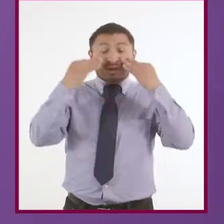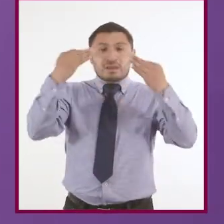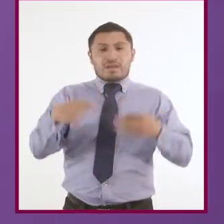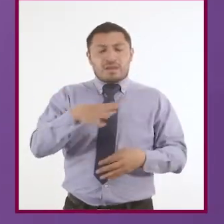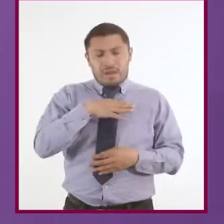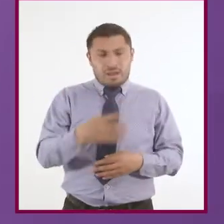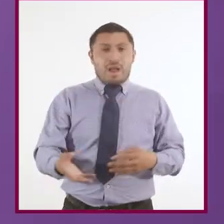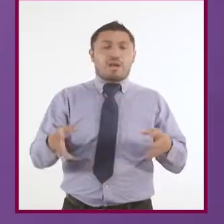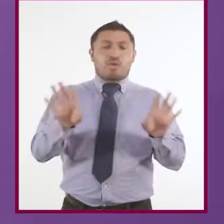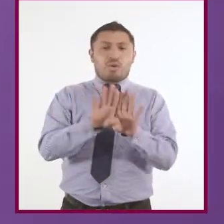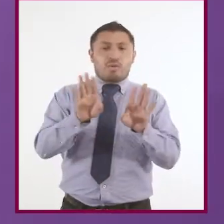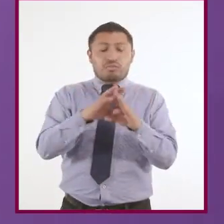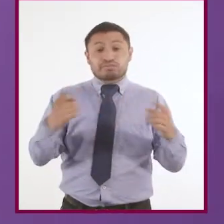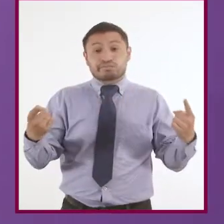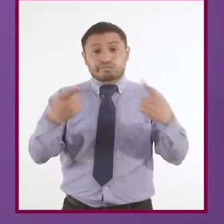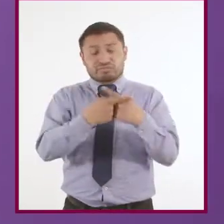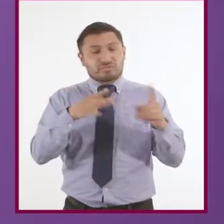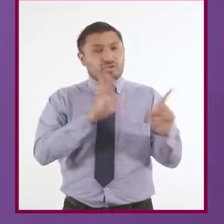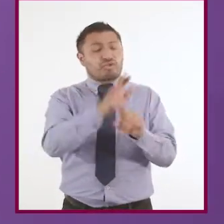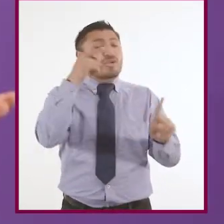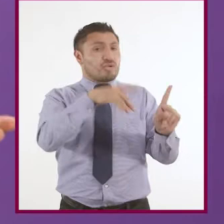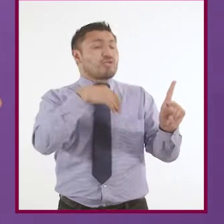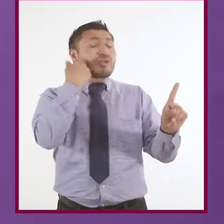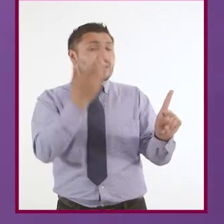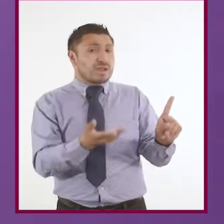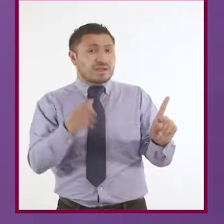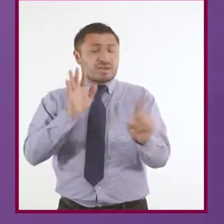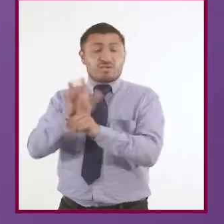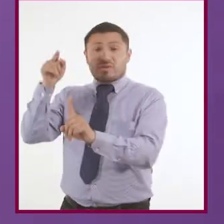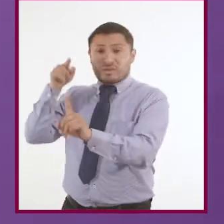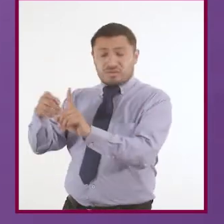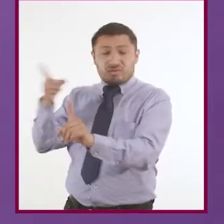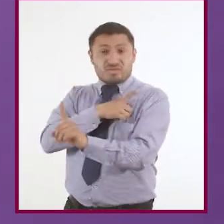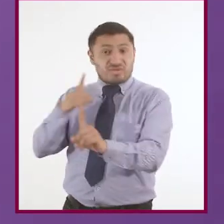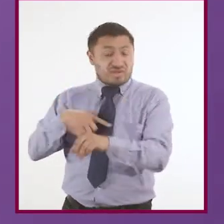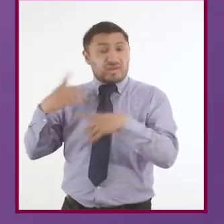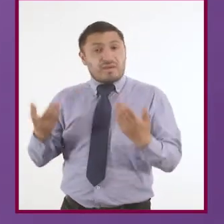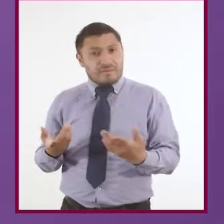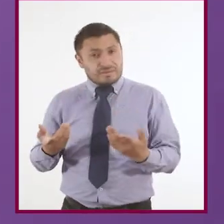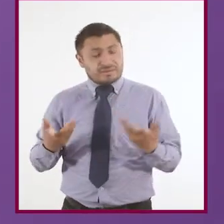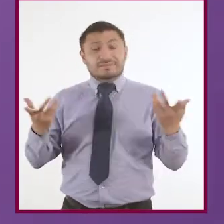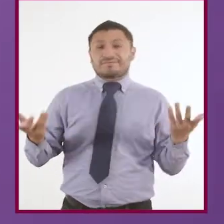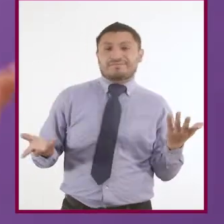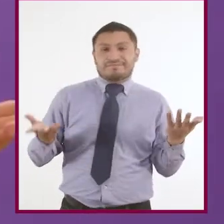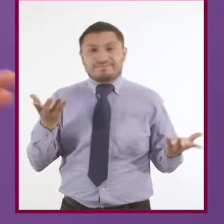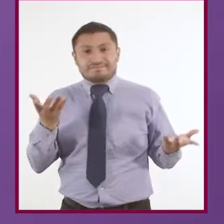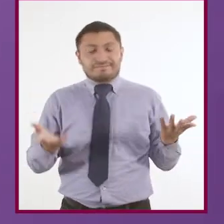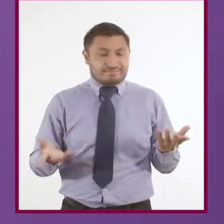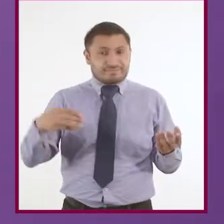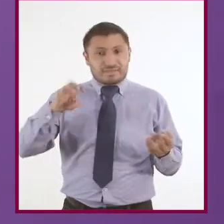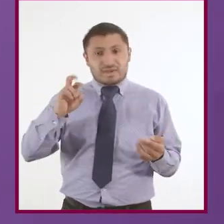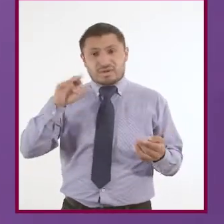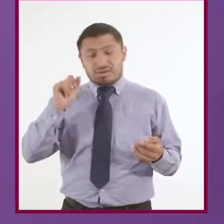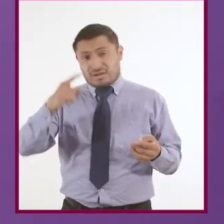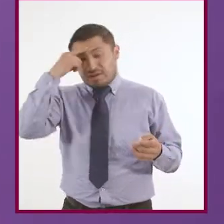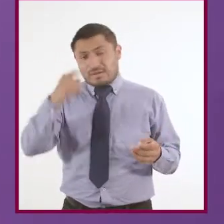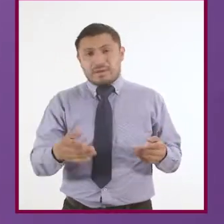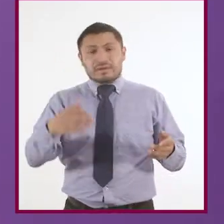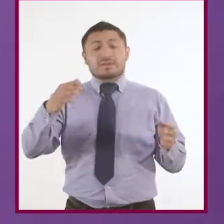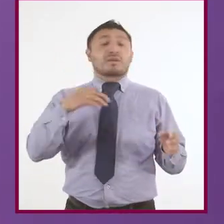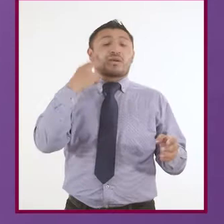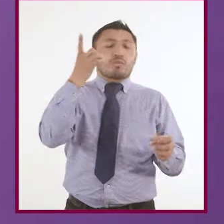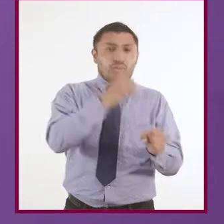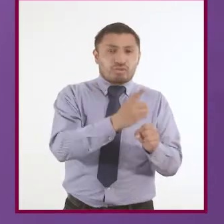existir un choque entre lo que queremos hacer y lo que debemos hacer. La moral, en parte, sirve para limitar nuestra voluntad